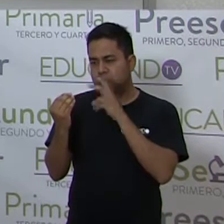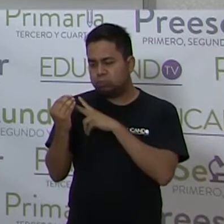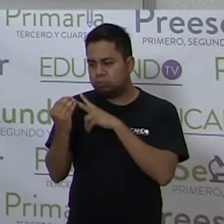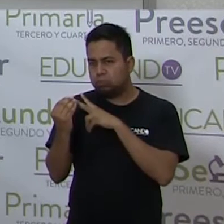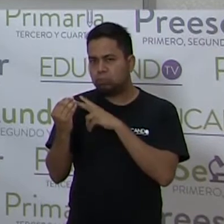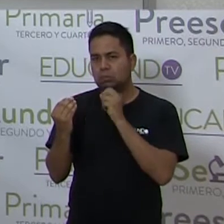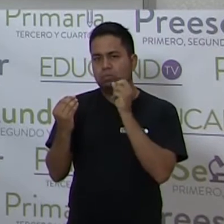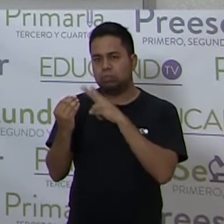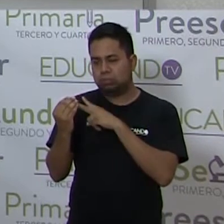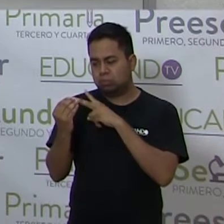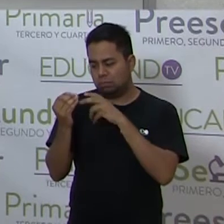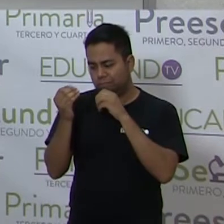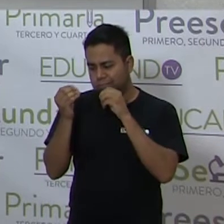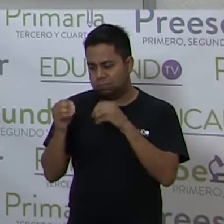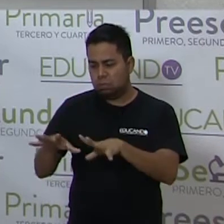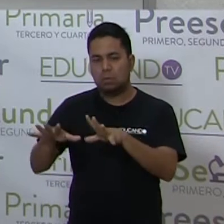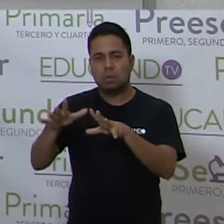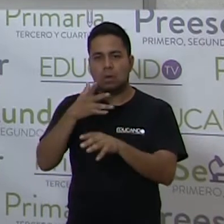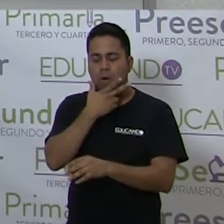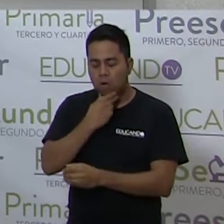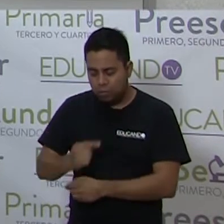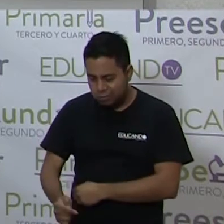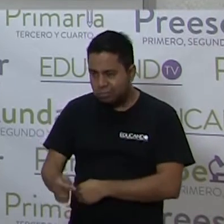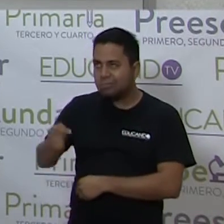formó al hombre.